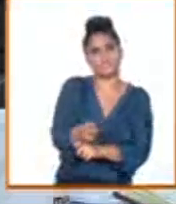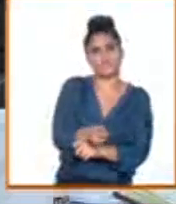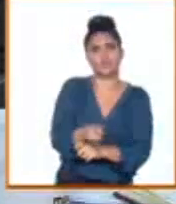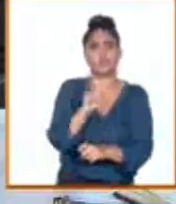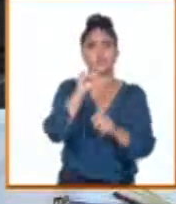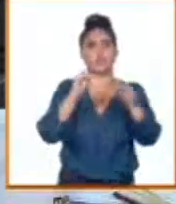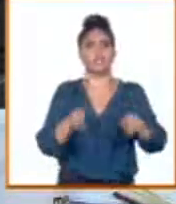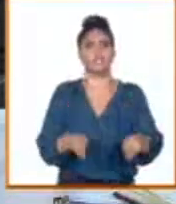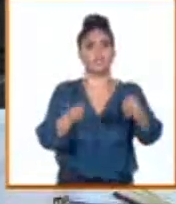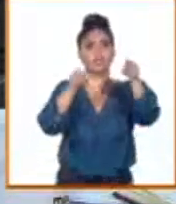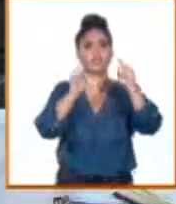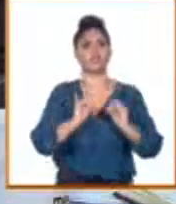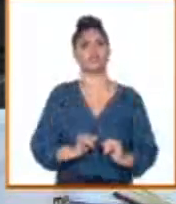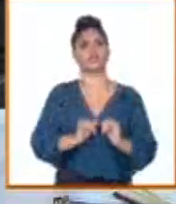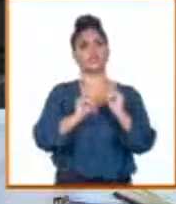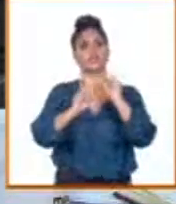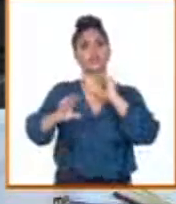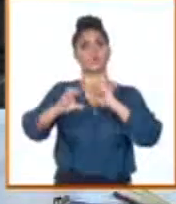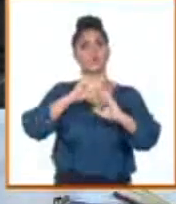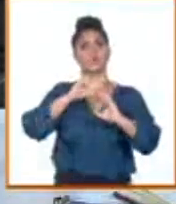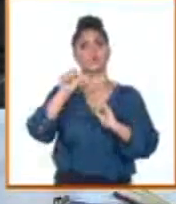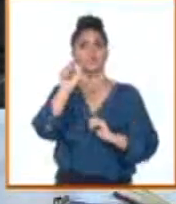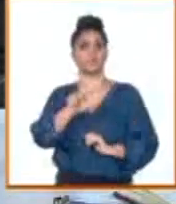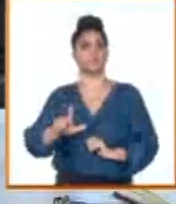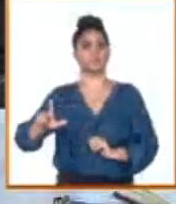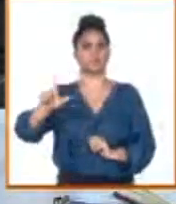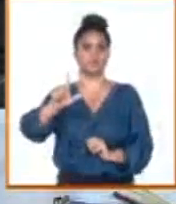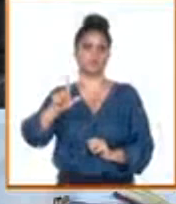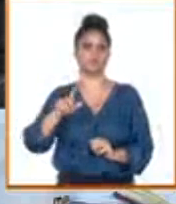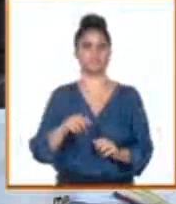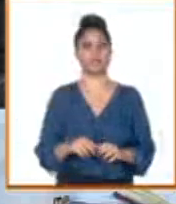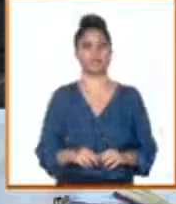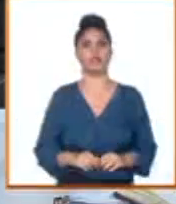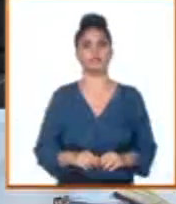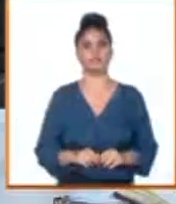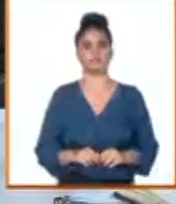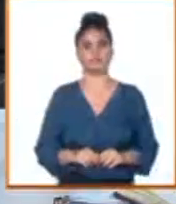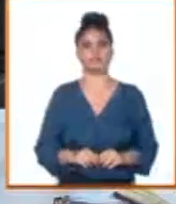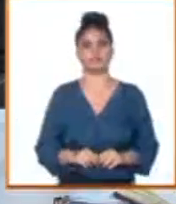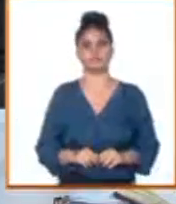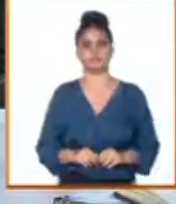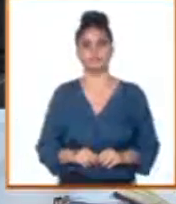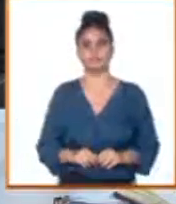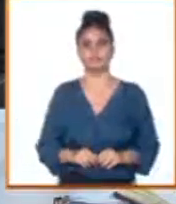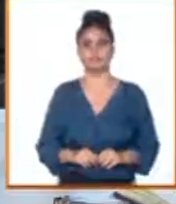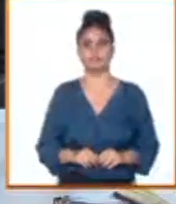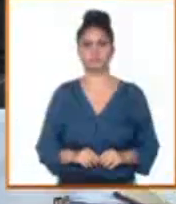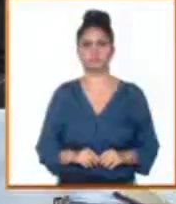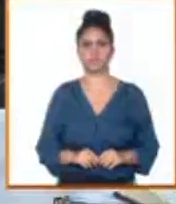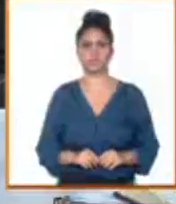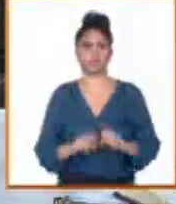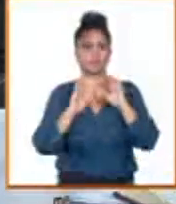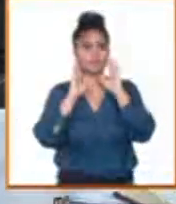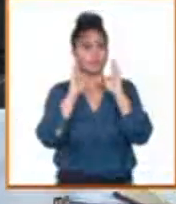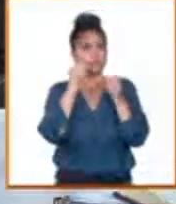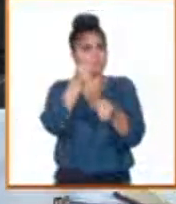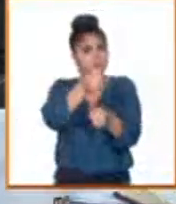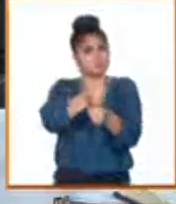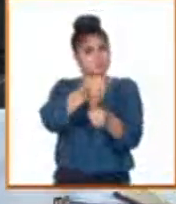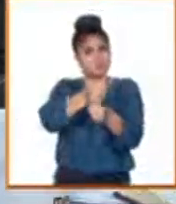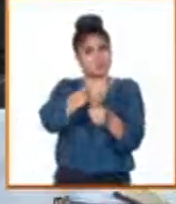de Información y Comunicación Social, que es el organismo de la Administración Central del Estado, que tiene la función estatal de dirigir